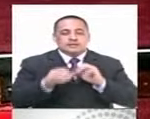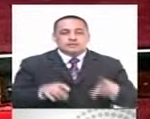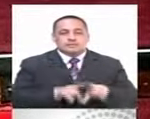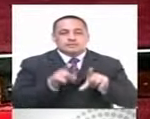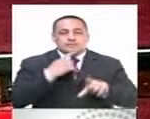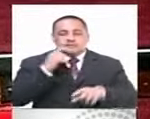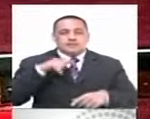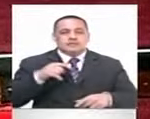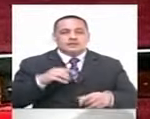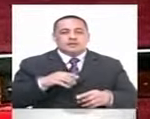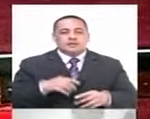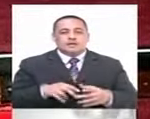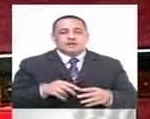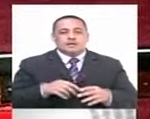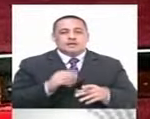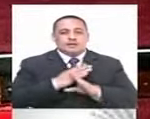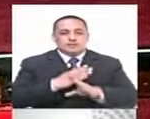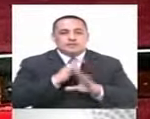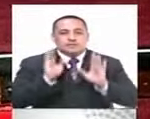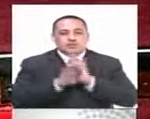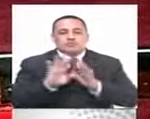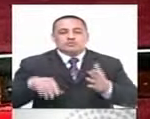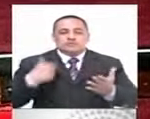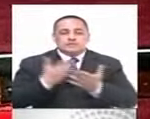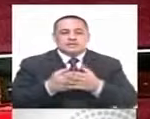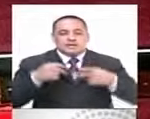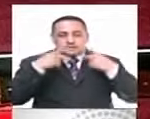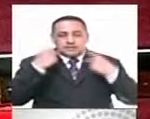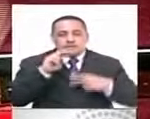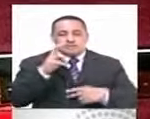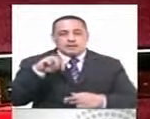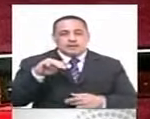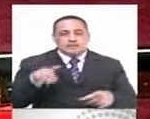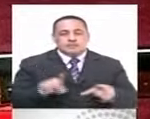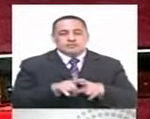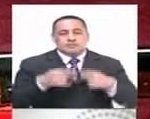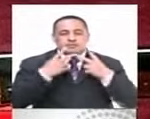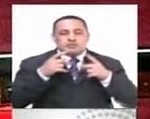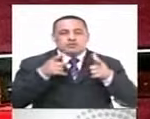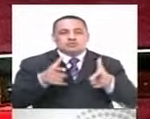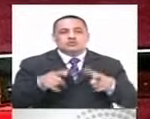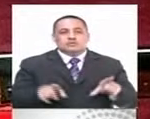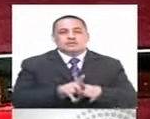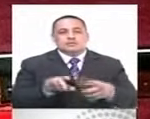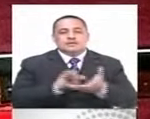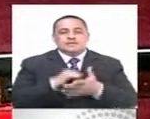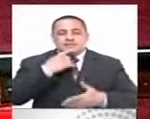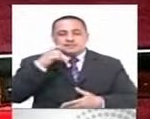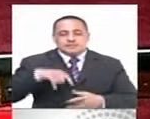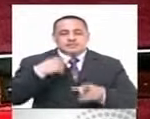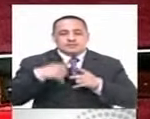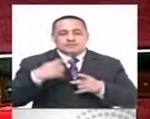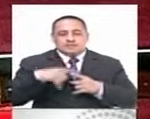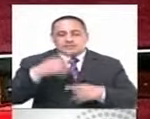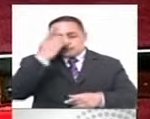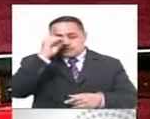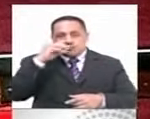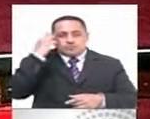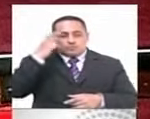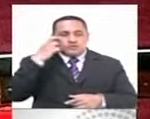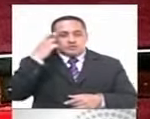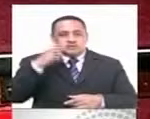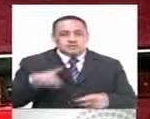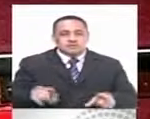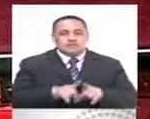deben evitarse que lleguen al Braen. Para eso está SUNAT, otras formas de control. Se necesita decisión política